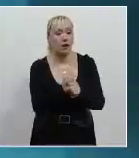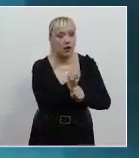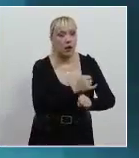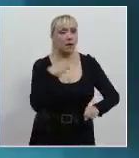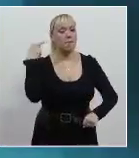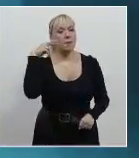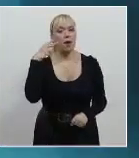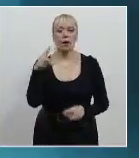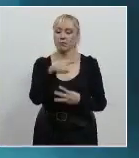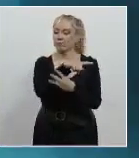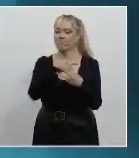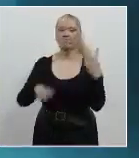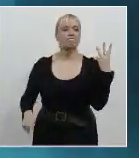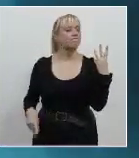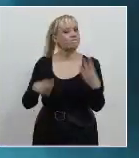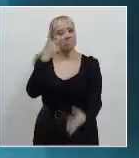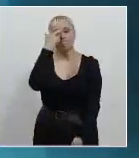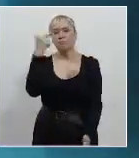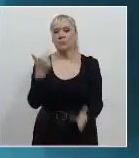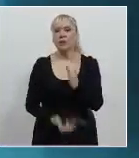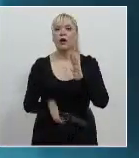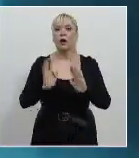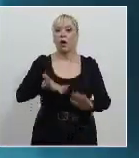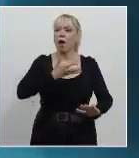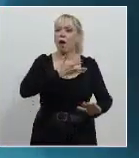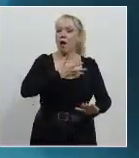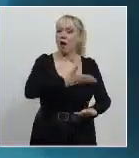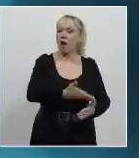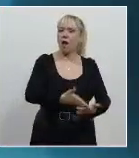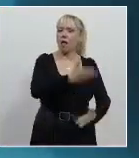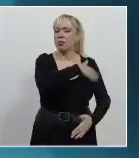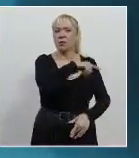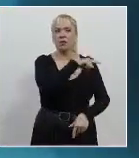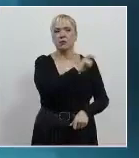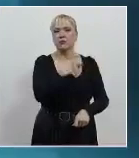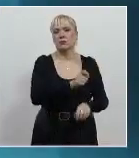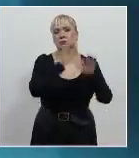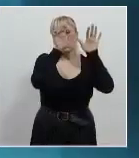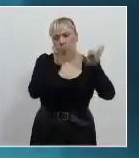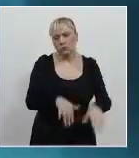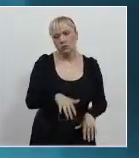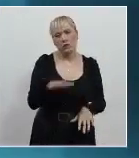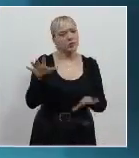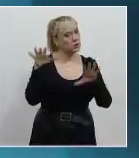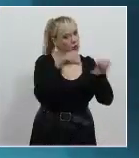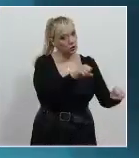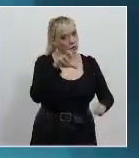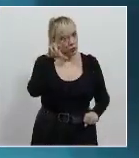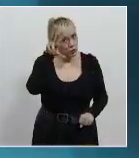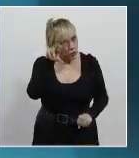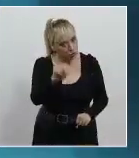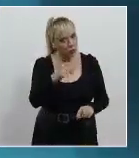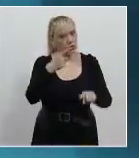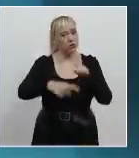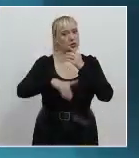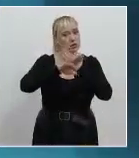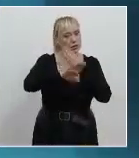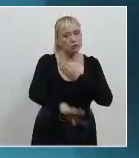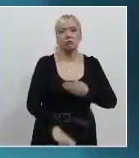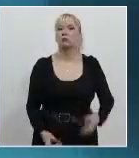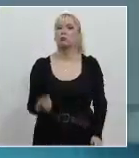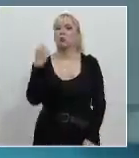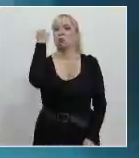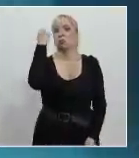Ministerial incurrieron en desacato al violar la suspensión que se concedió a Sánchez Hernández para evitar ser